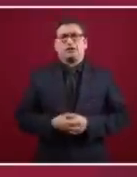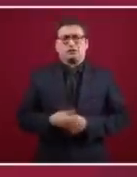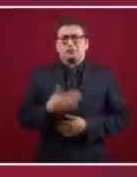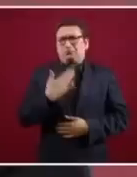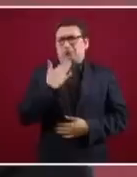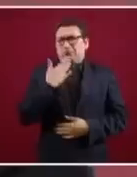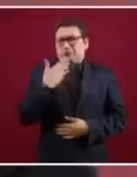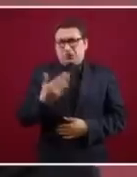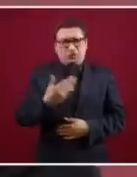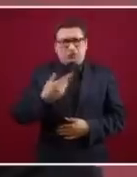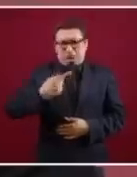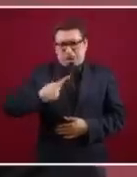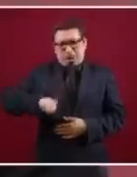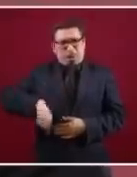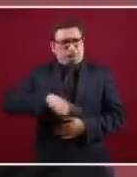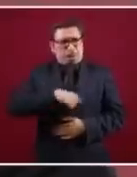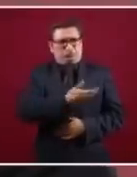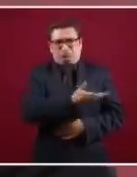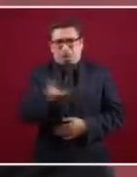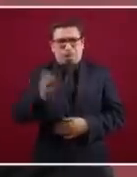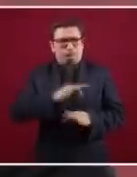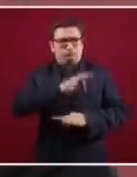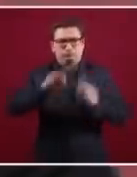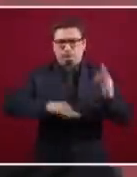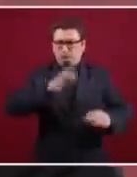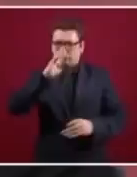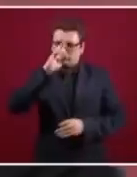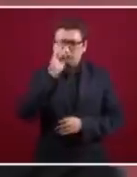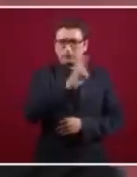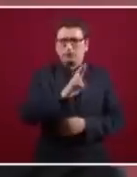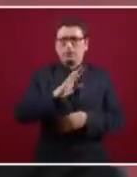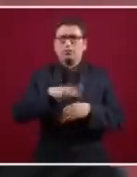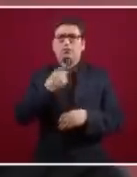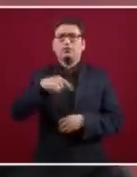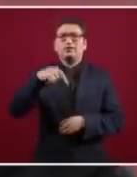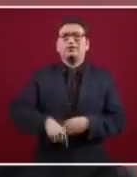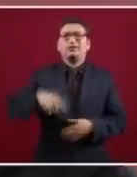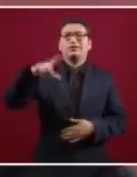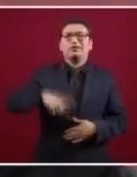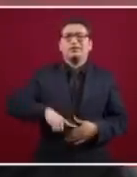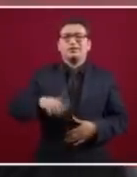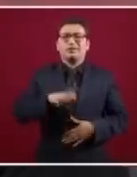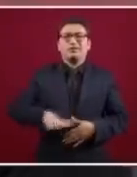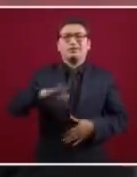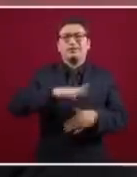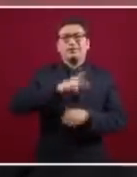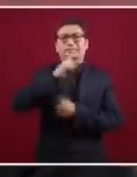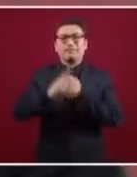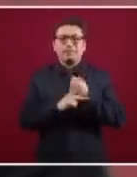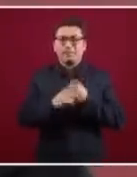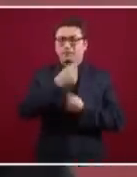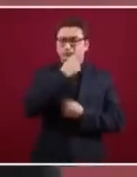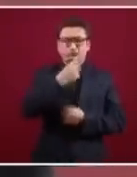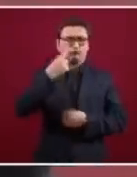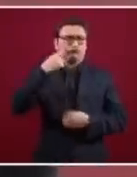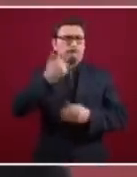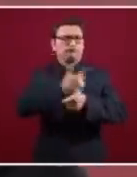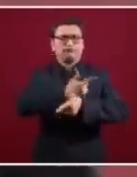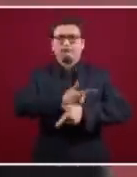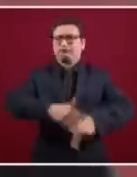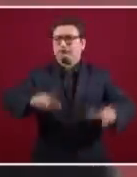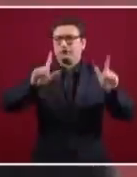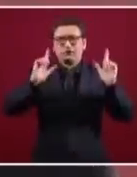algo que respetamos la democracia tiene que a ver